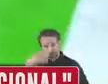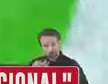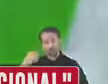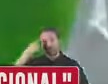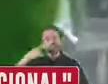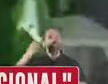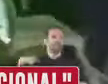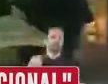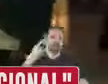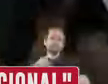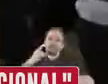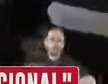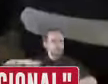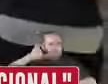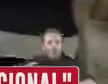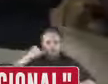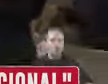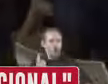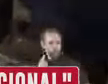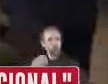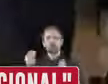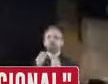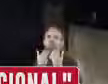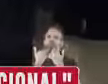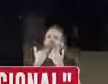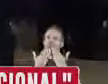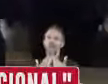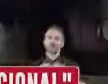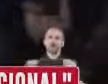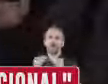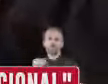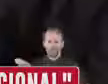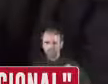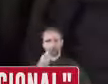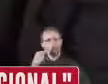siempre muy pero muy orgullosos muchas gracias compañeros y compañeras